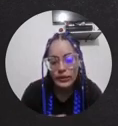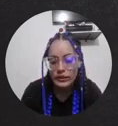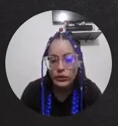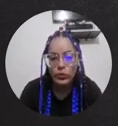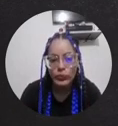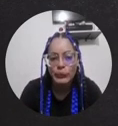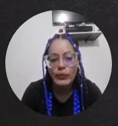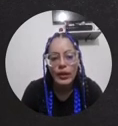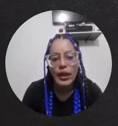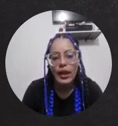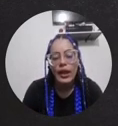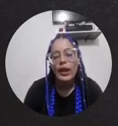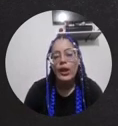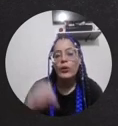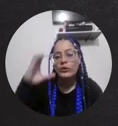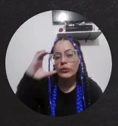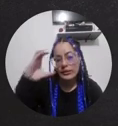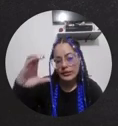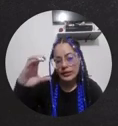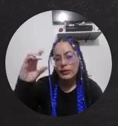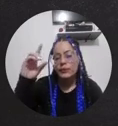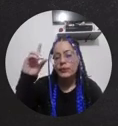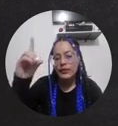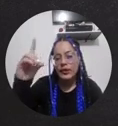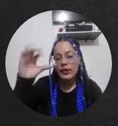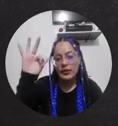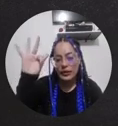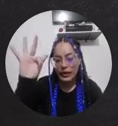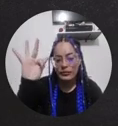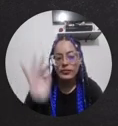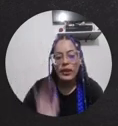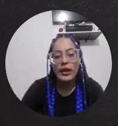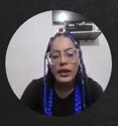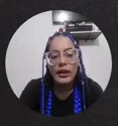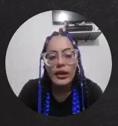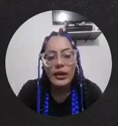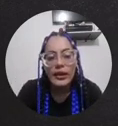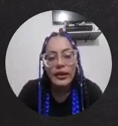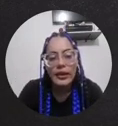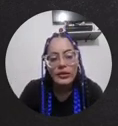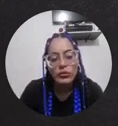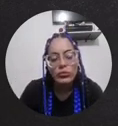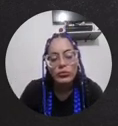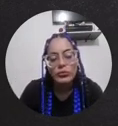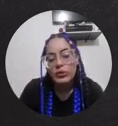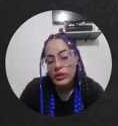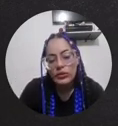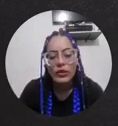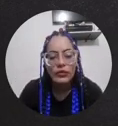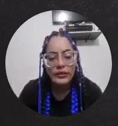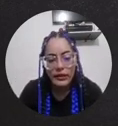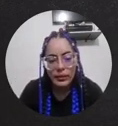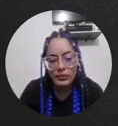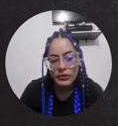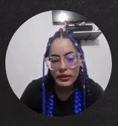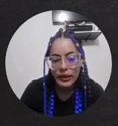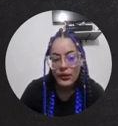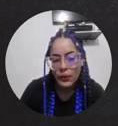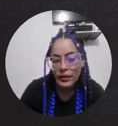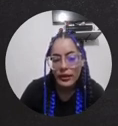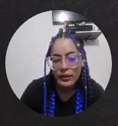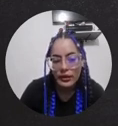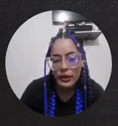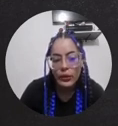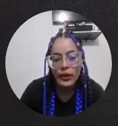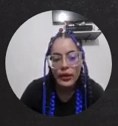útil del título. En cuanto al CTT, es un proceso que ofrece la posibilidad